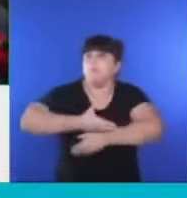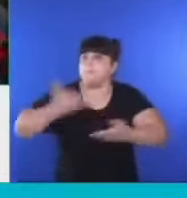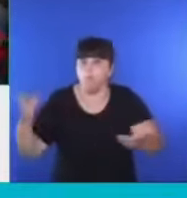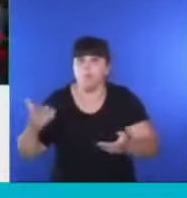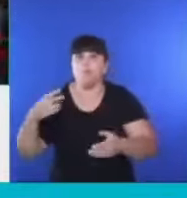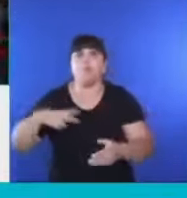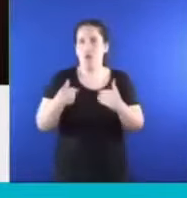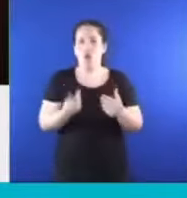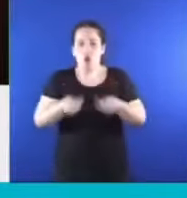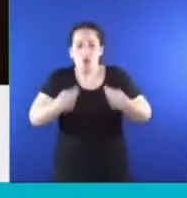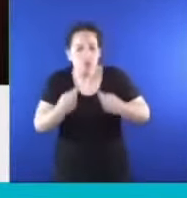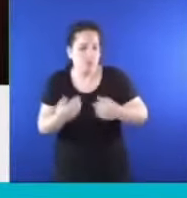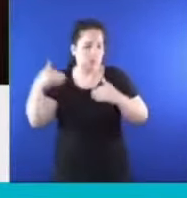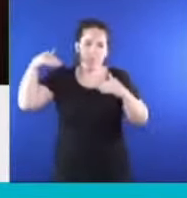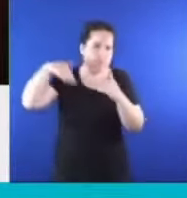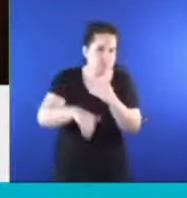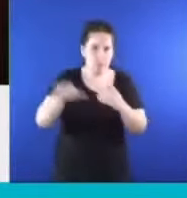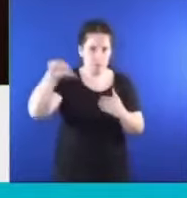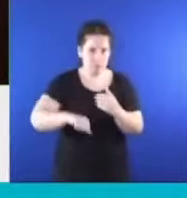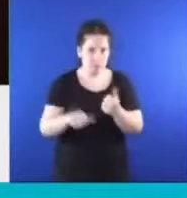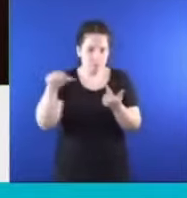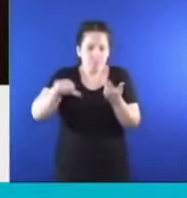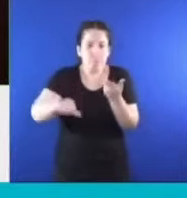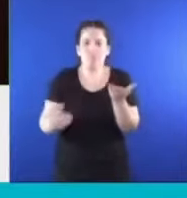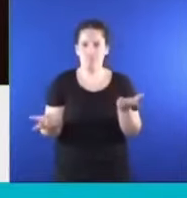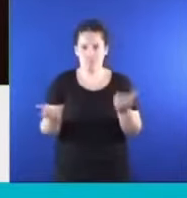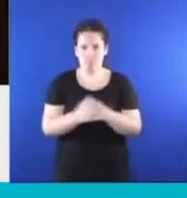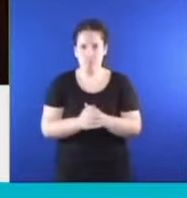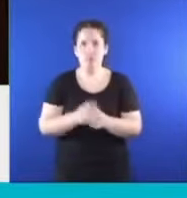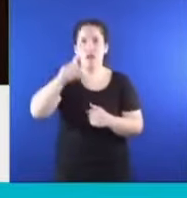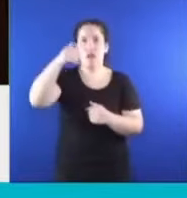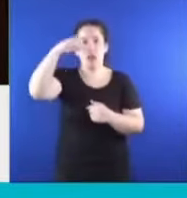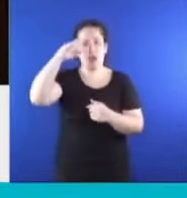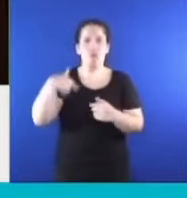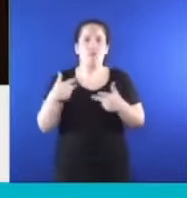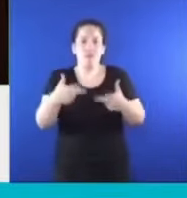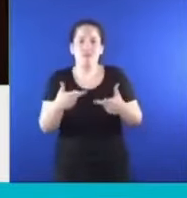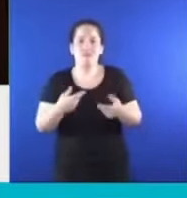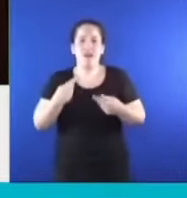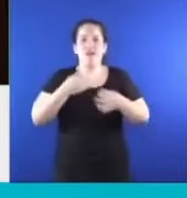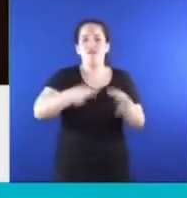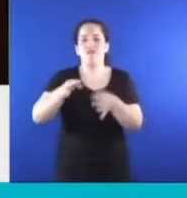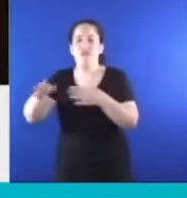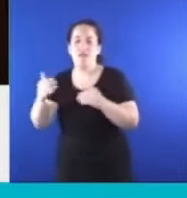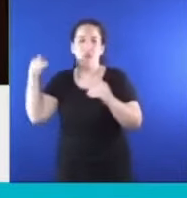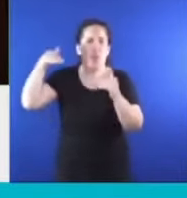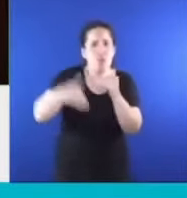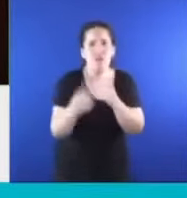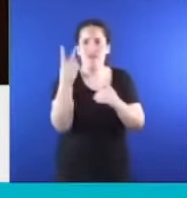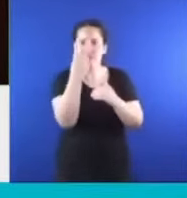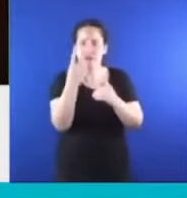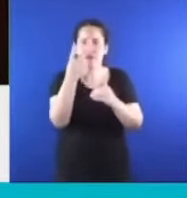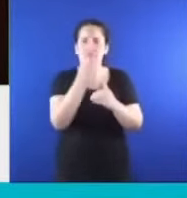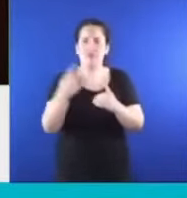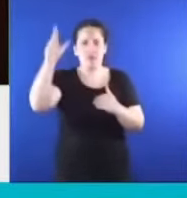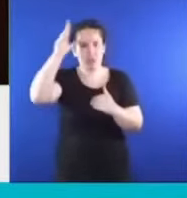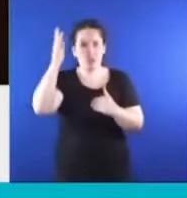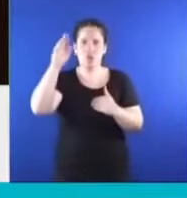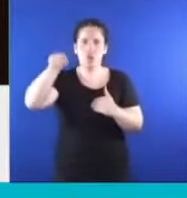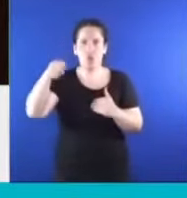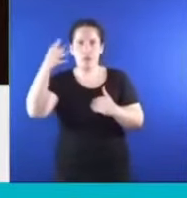los trabajadores privados. En efecto, las ventas, según CAME, se desplomaron desde que subió Milei en un